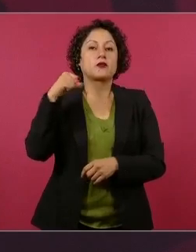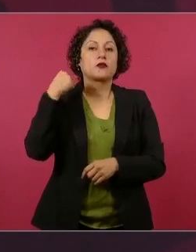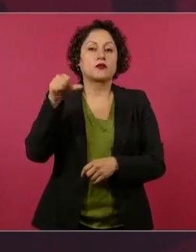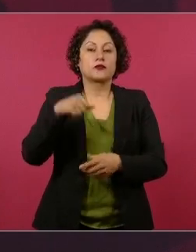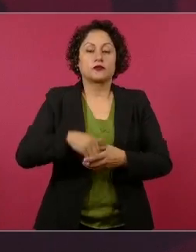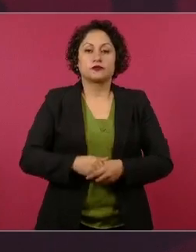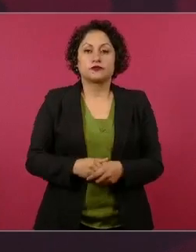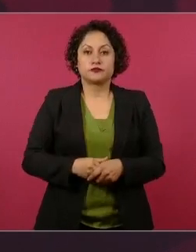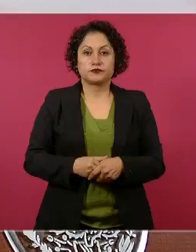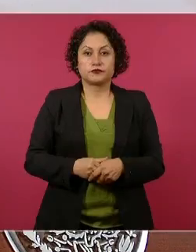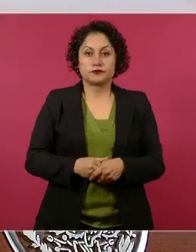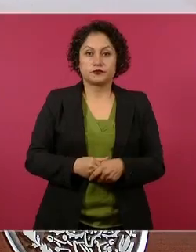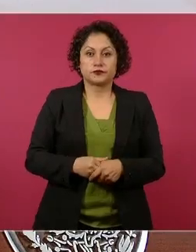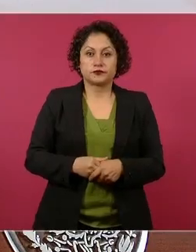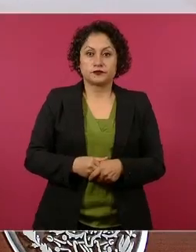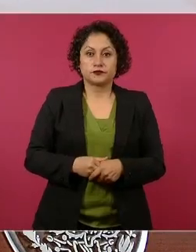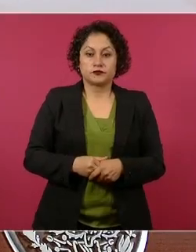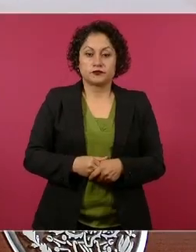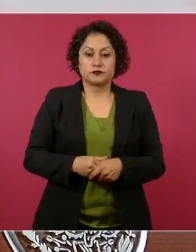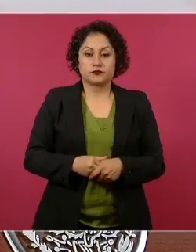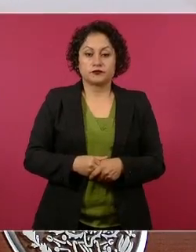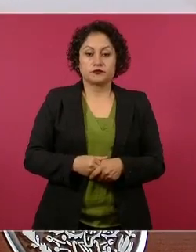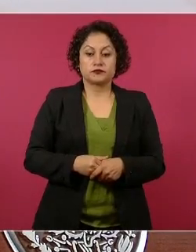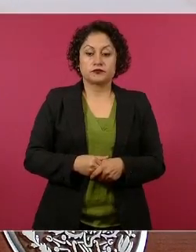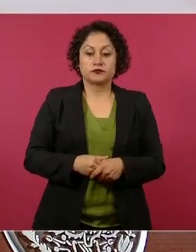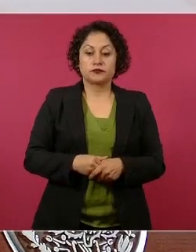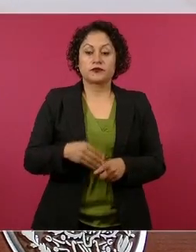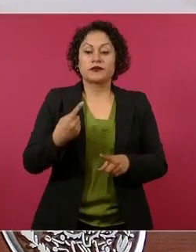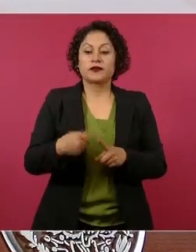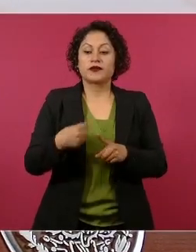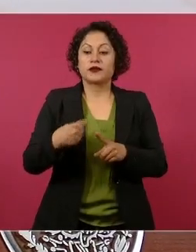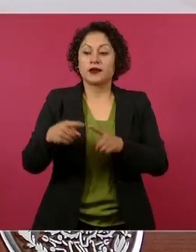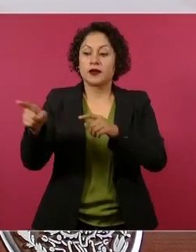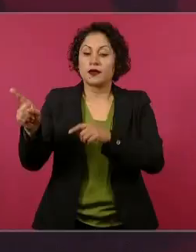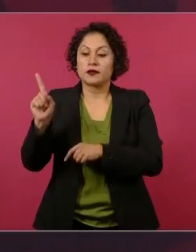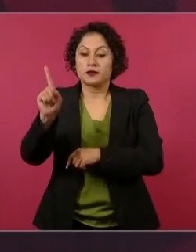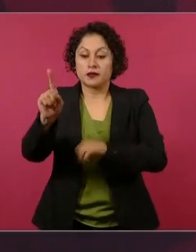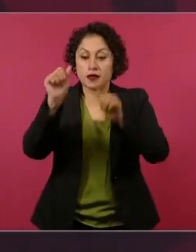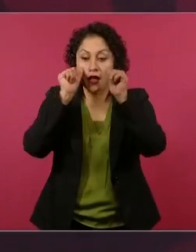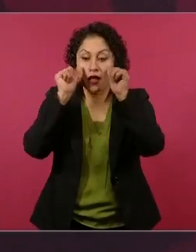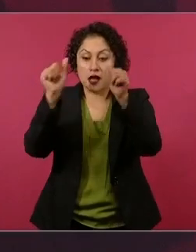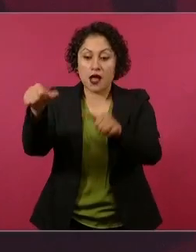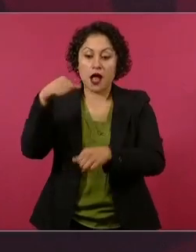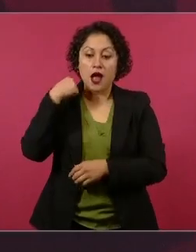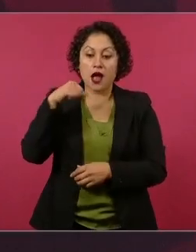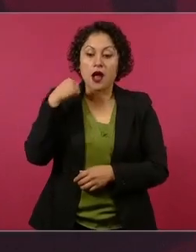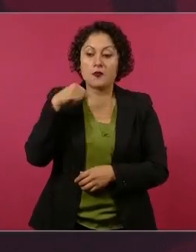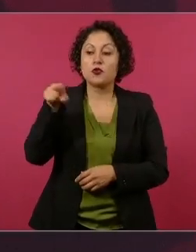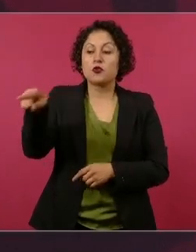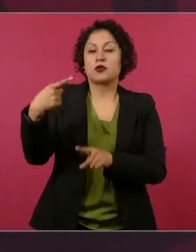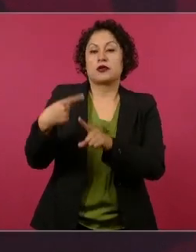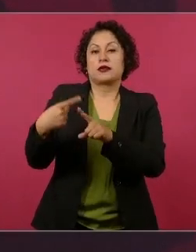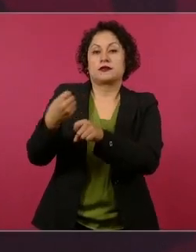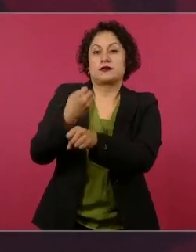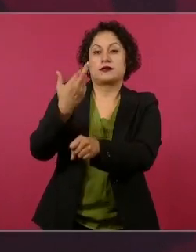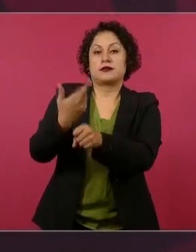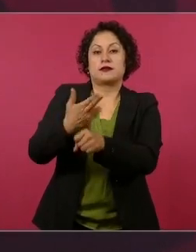La que atendió Acapulco fue la secretaria de Bienestar,